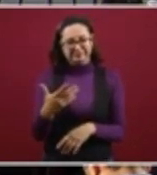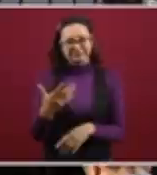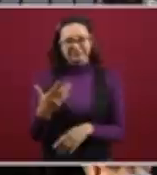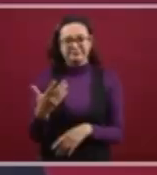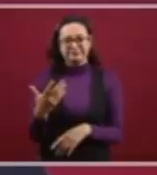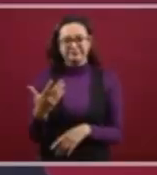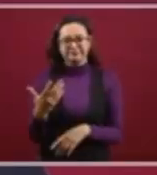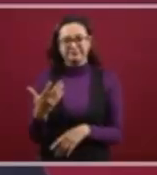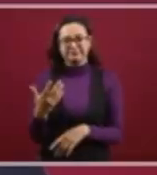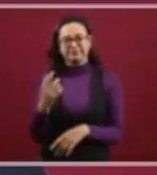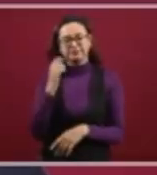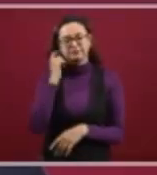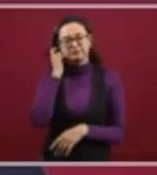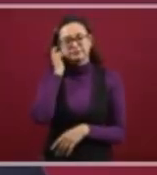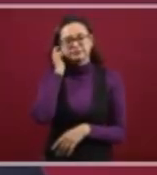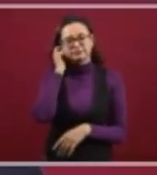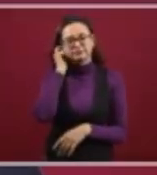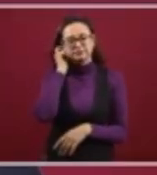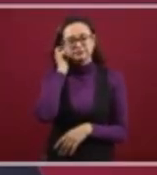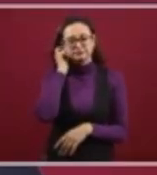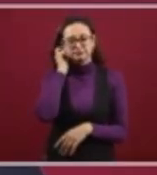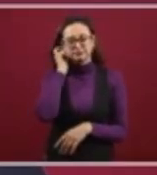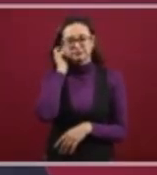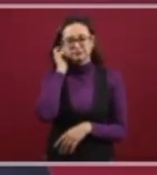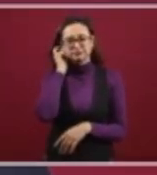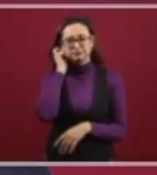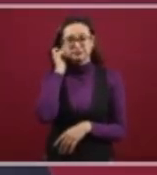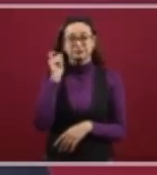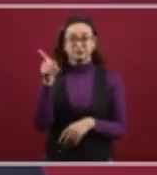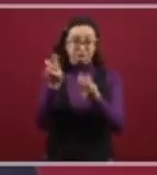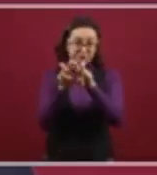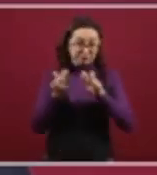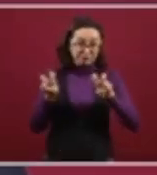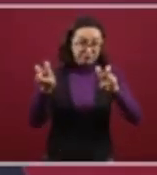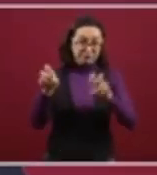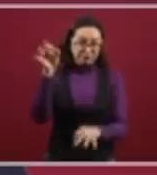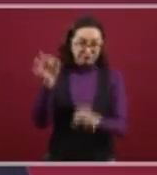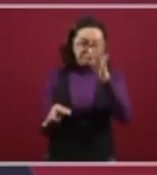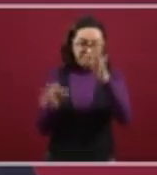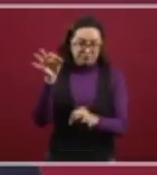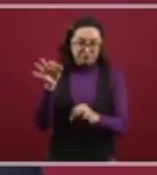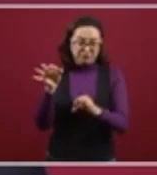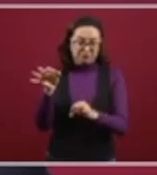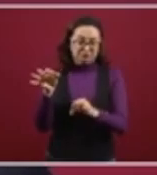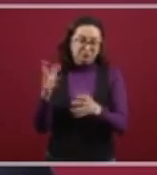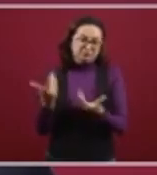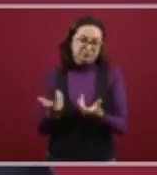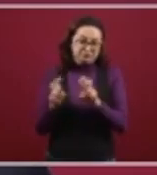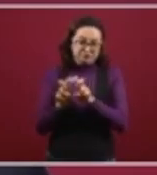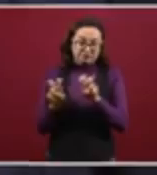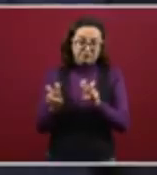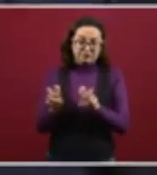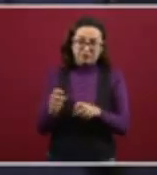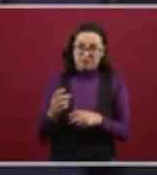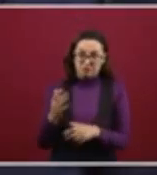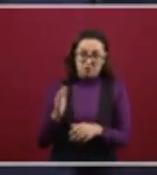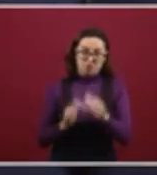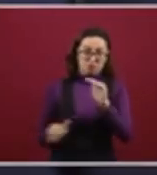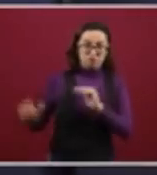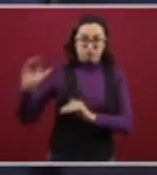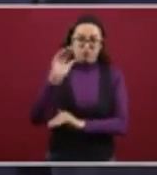no es el caso de los ministros, ni de magistrados, ni de jueces,